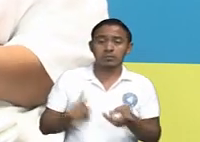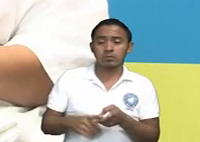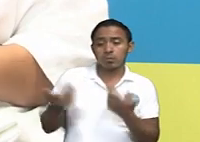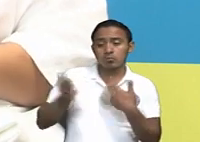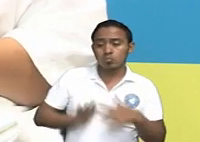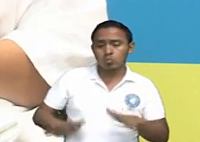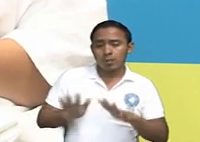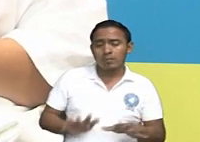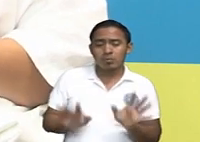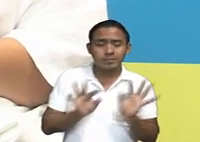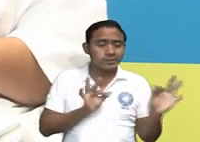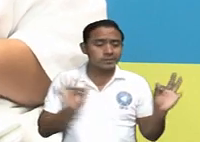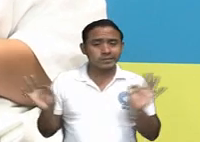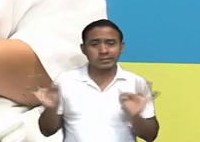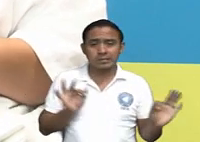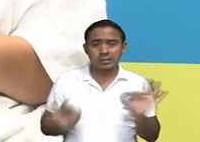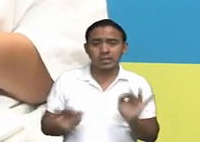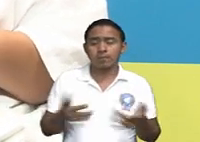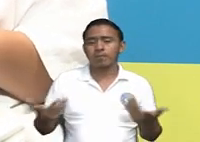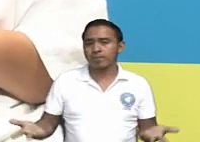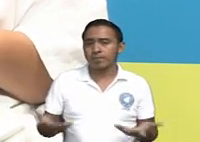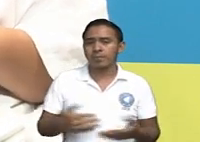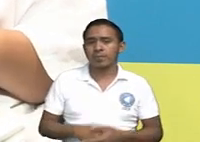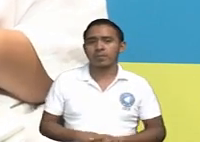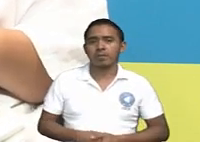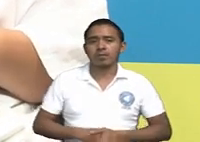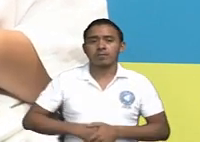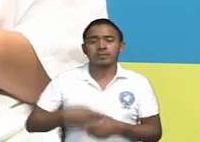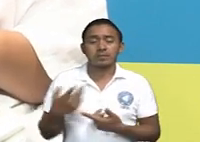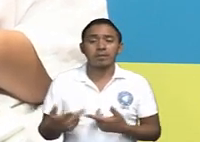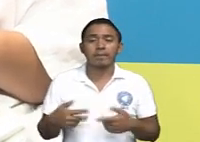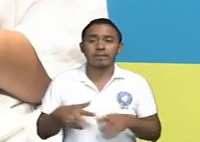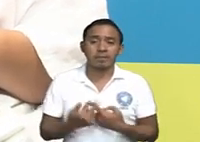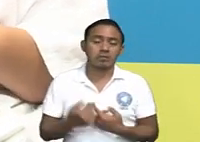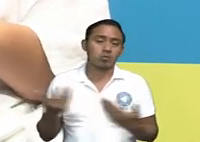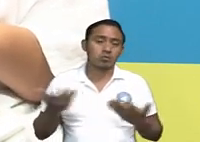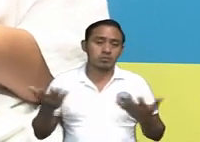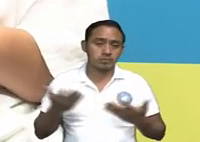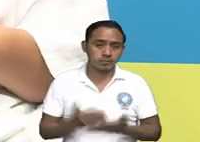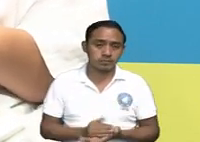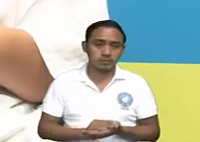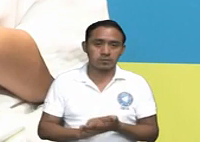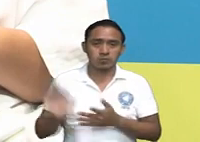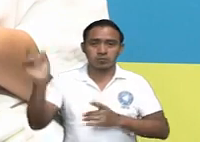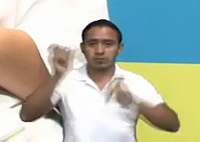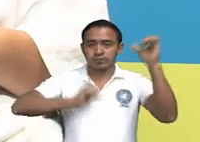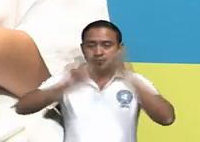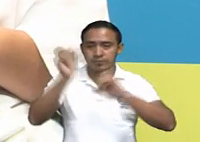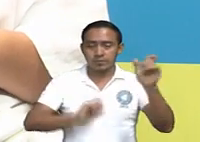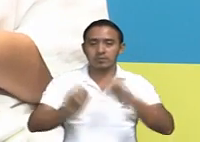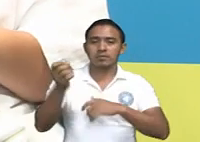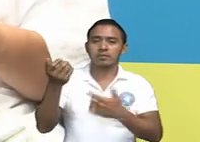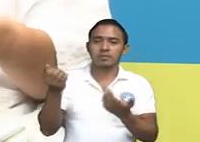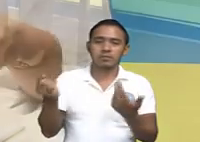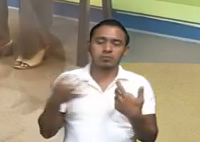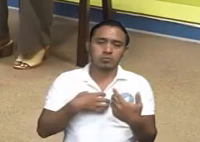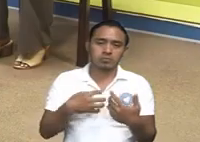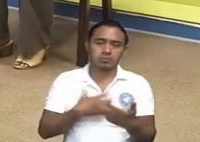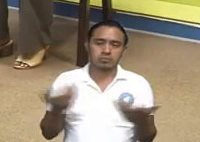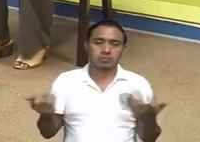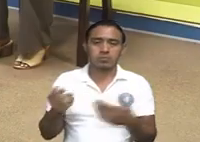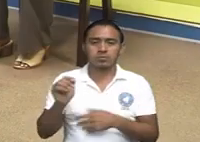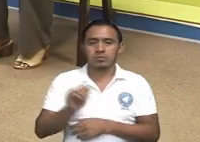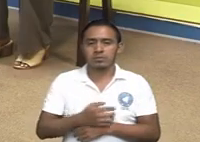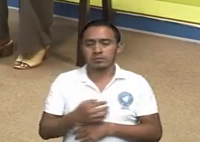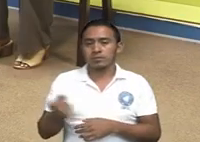dócil, frágil, emocional. Y desde ahí vamos cortando la parte de la expresión emocional del niño, que también es parte de